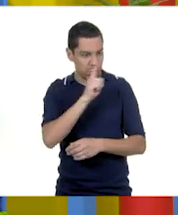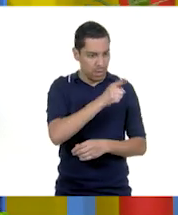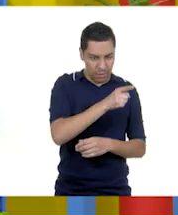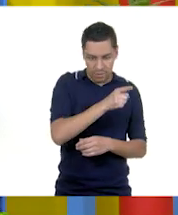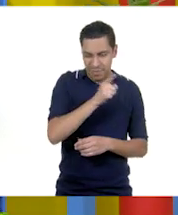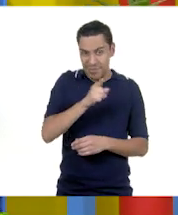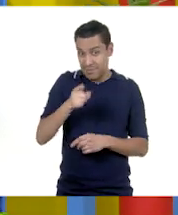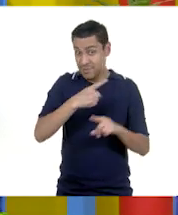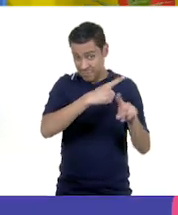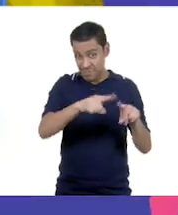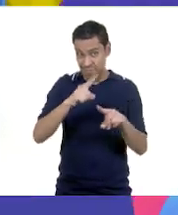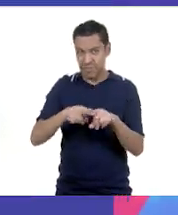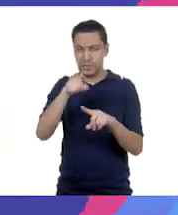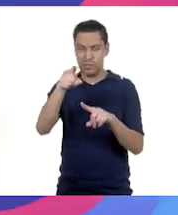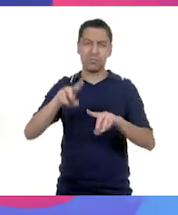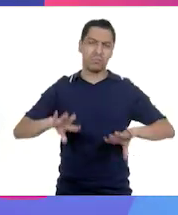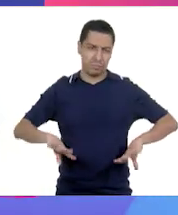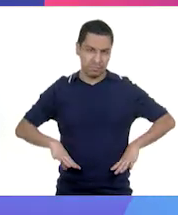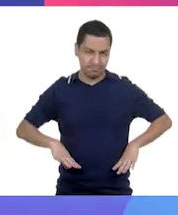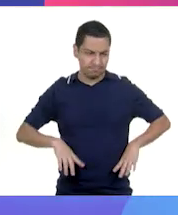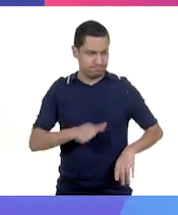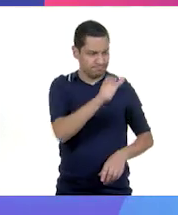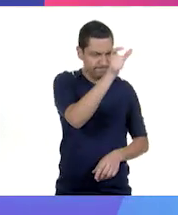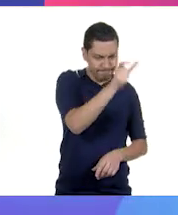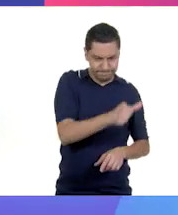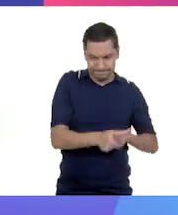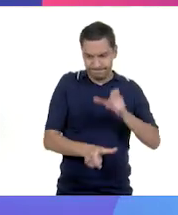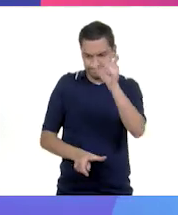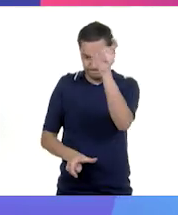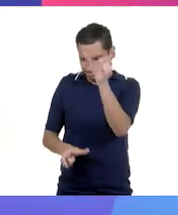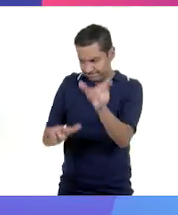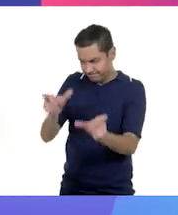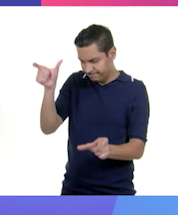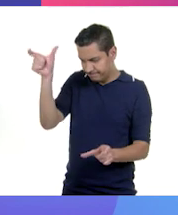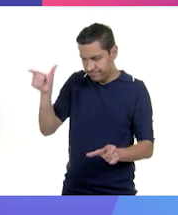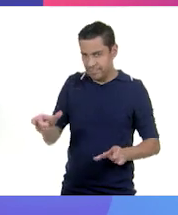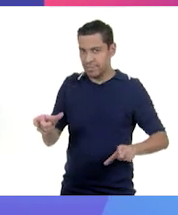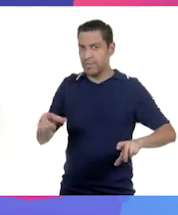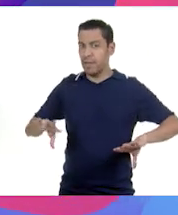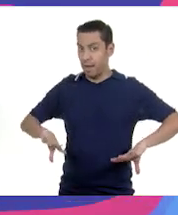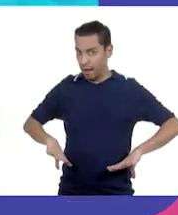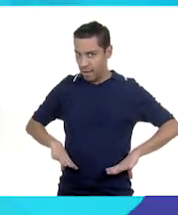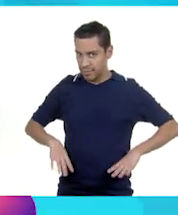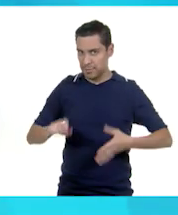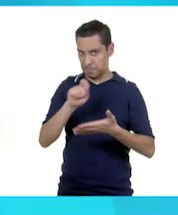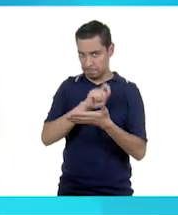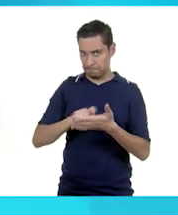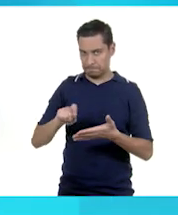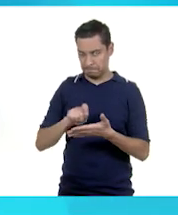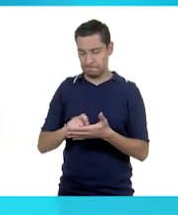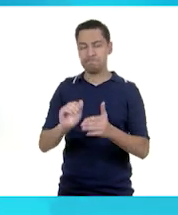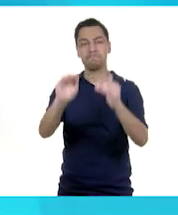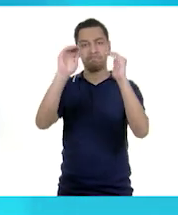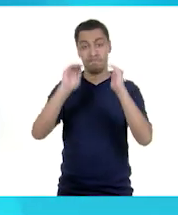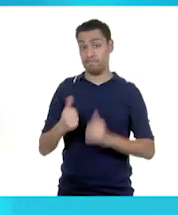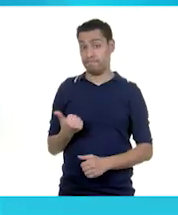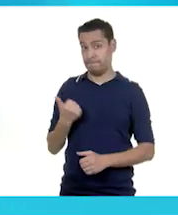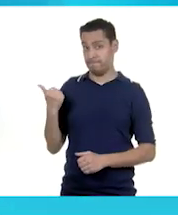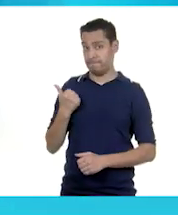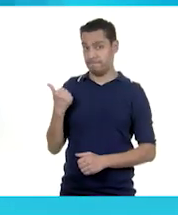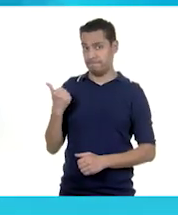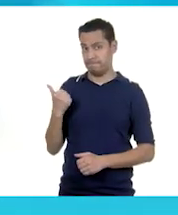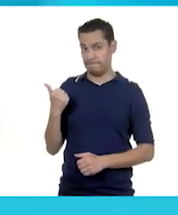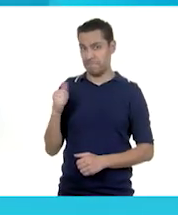Ahora, en la página número 93 de su libro de conocimiento del medio, van a tener una pequeña actividad. Solamente